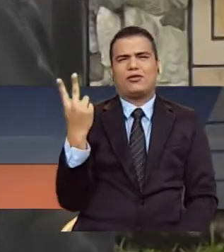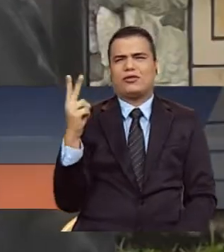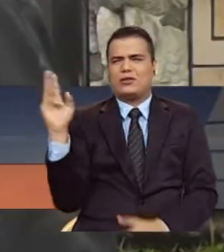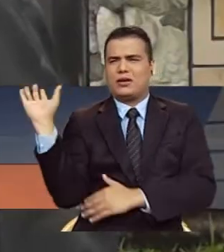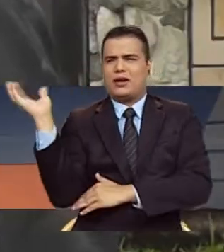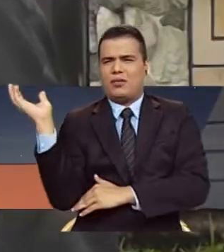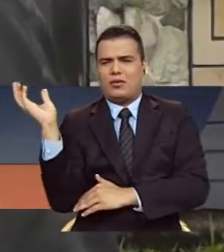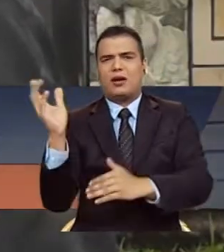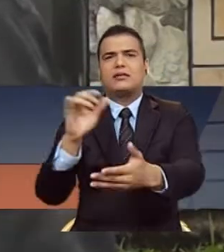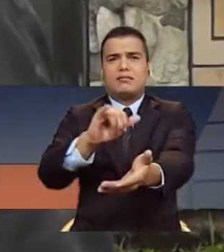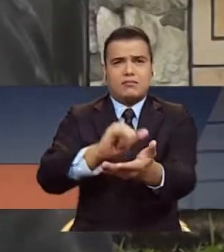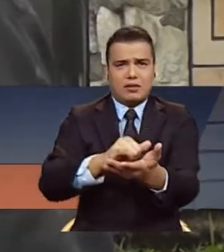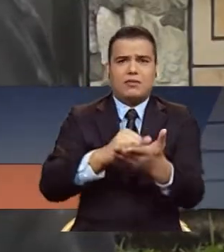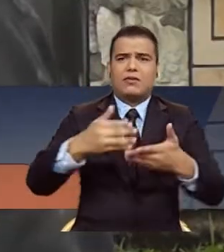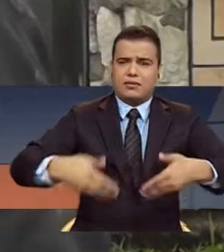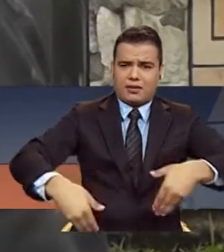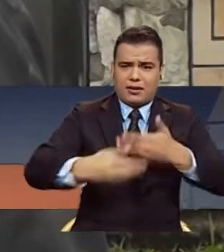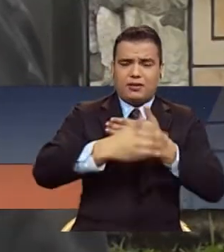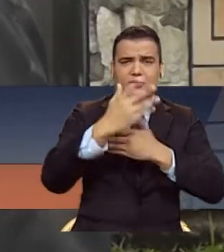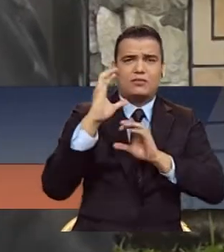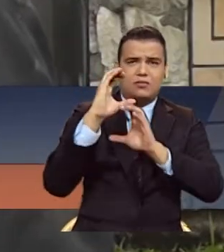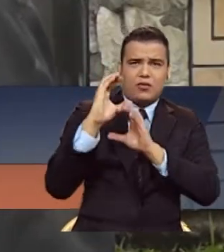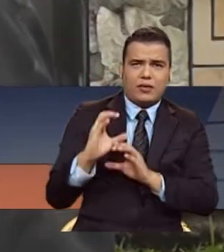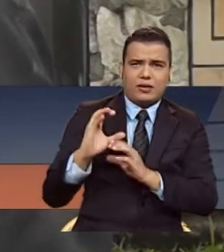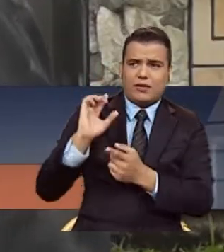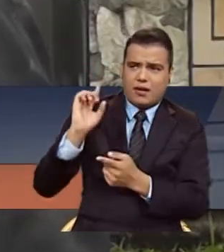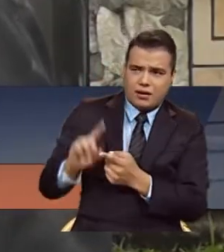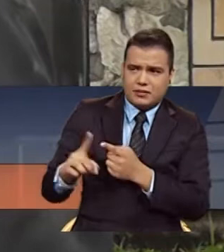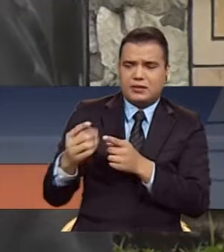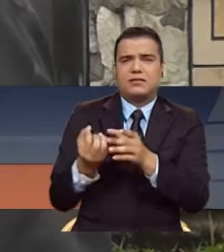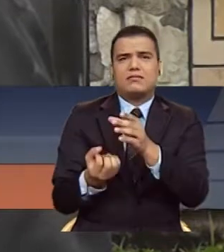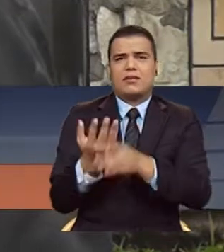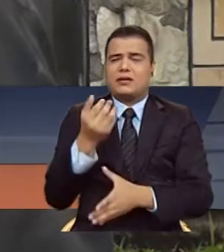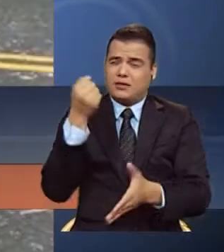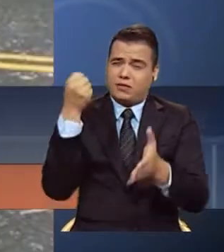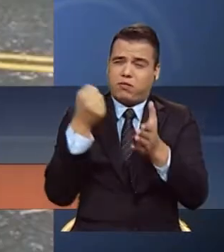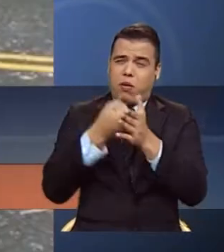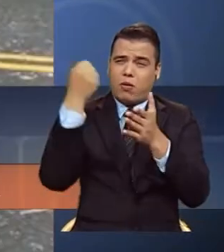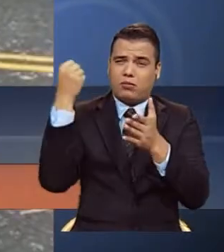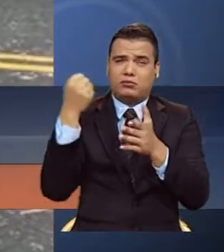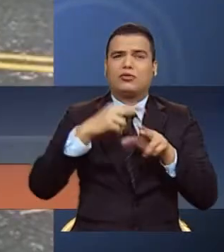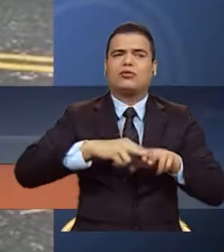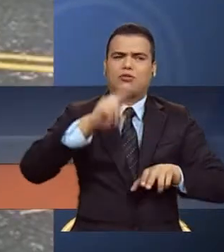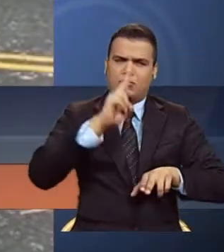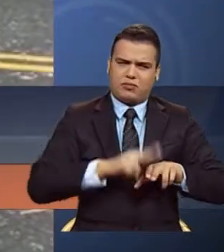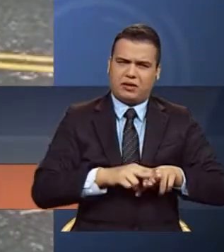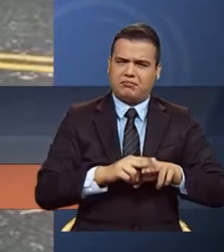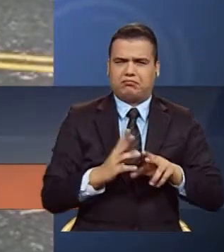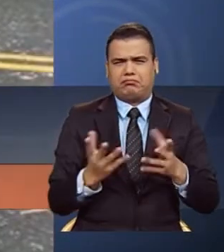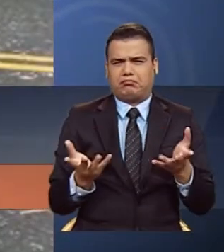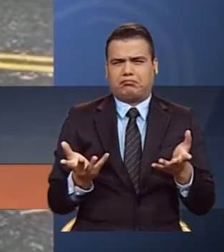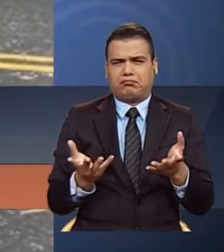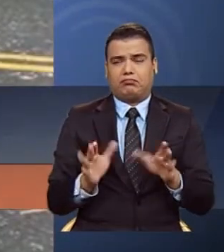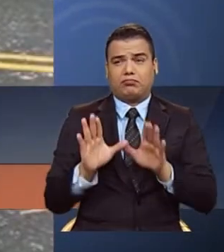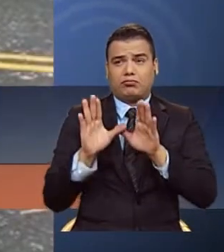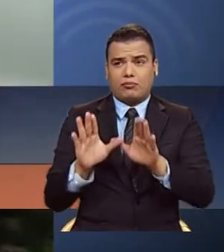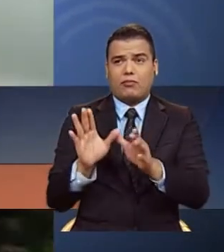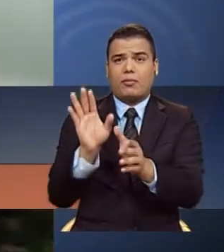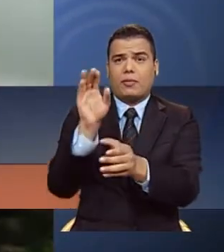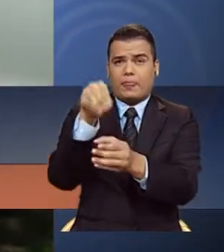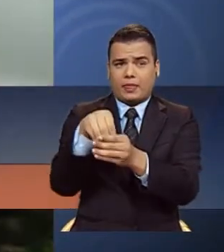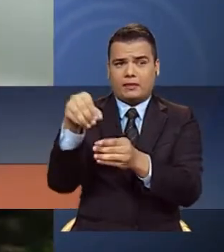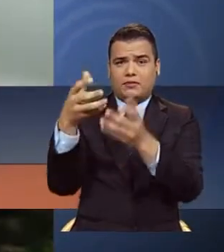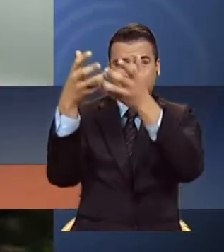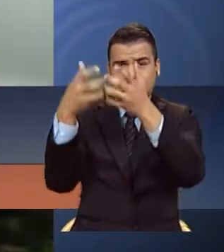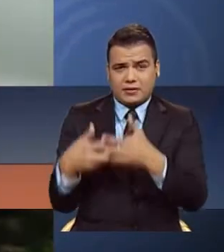mismo trayecto de Popayán-Pasto colisionaran. No es muy normal, y más que no estaban en el sistema de